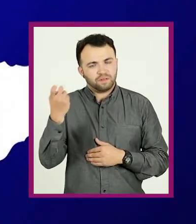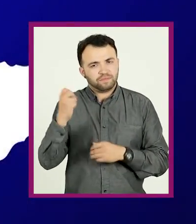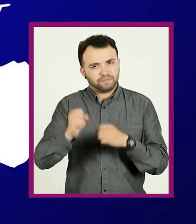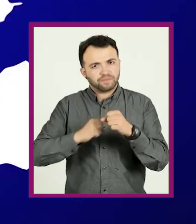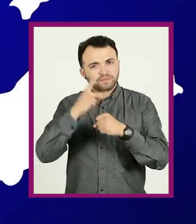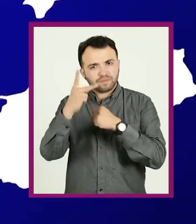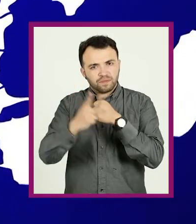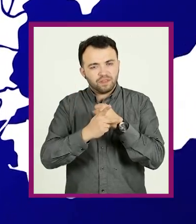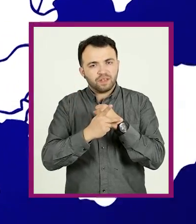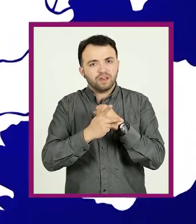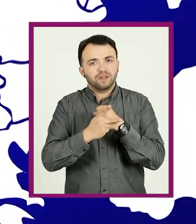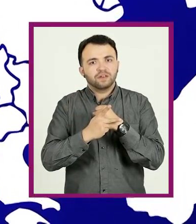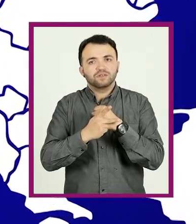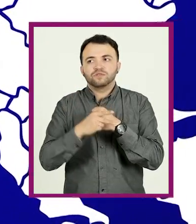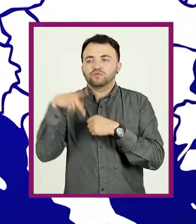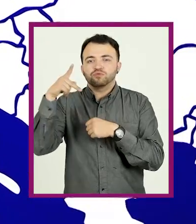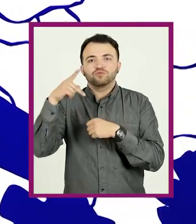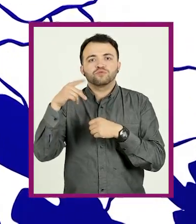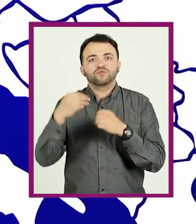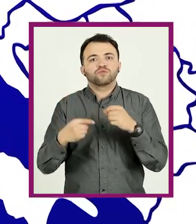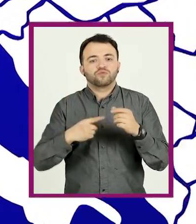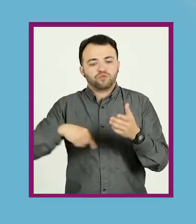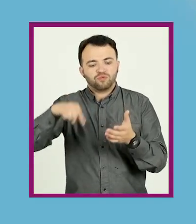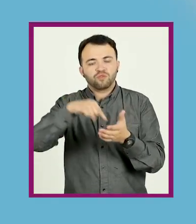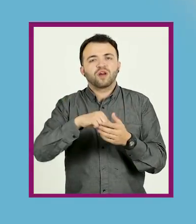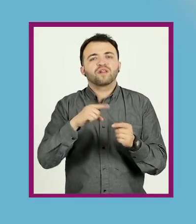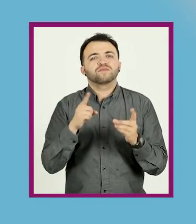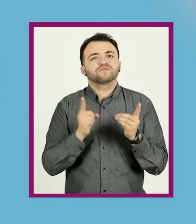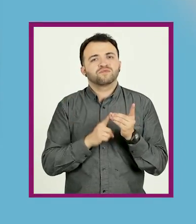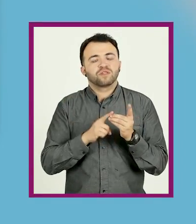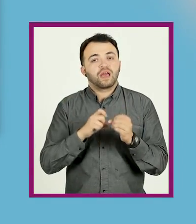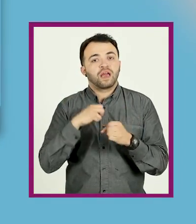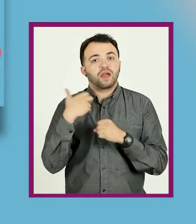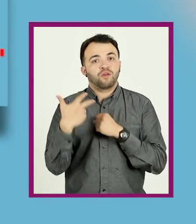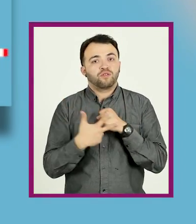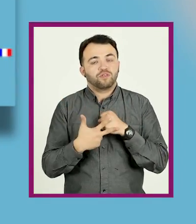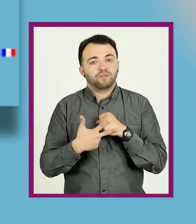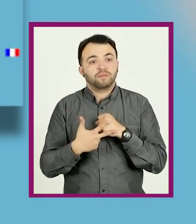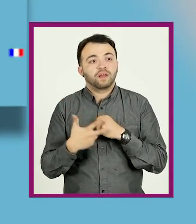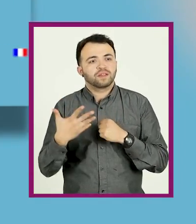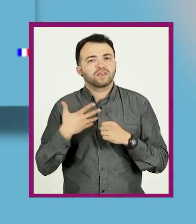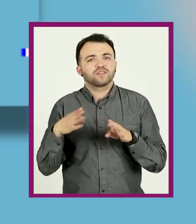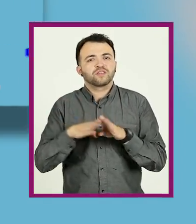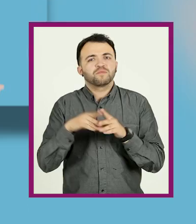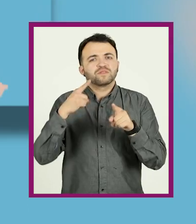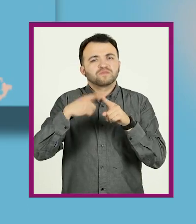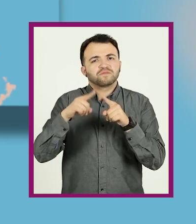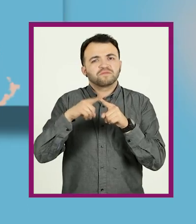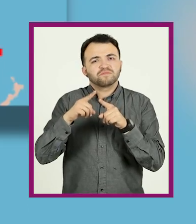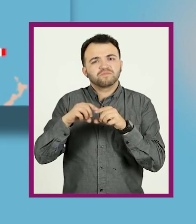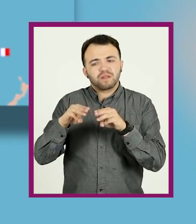El país está ubicado en Europa Occidental, aunque cuenta con varias islas y territorios de ultramar repartidos en